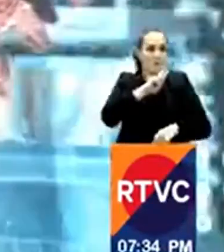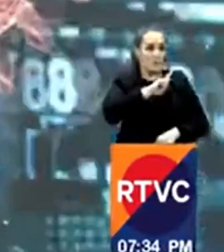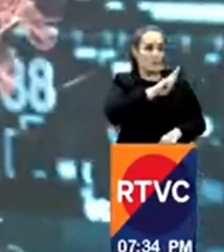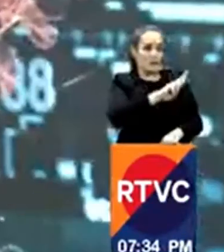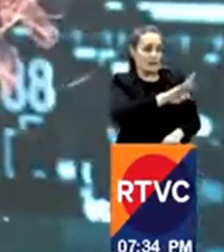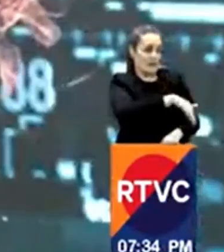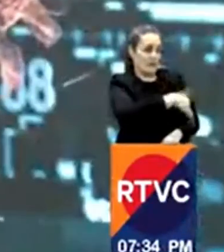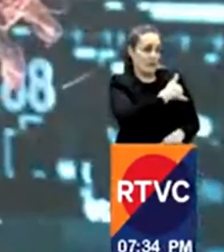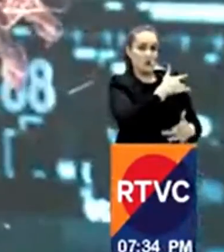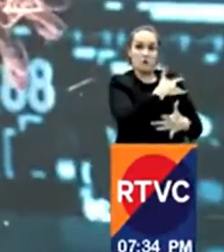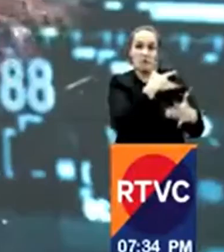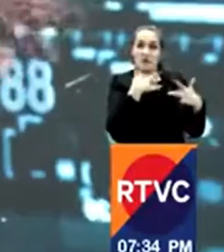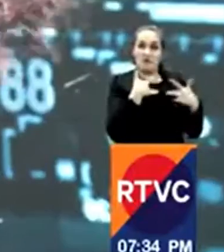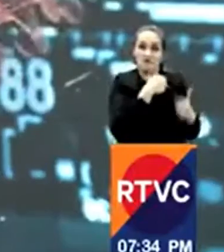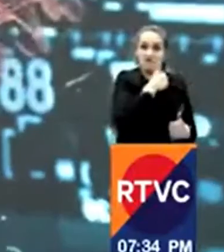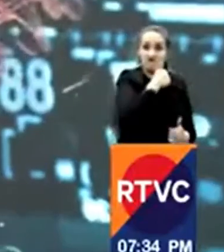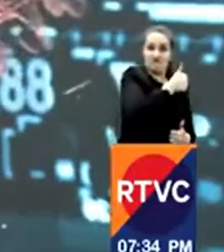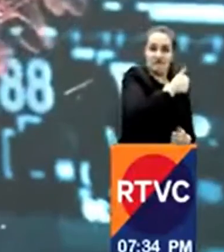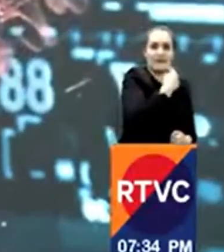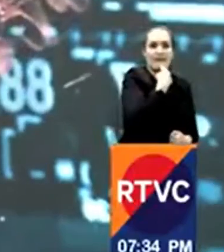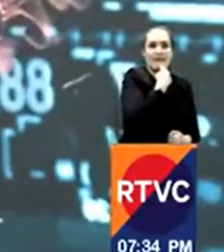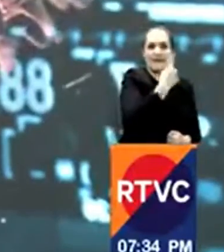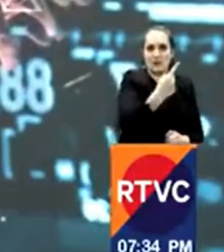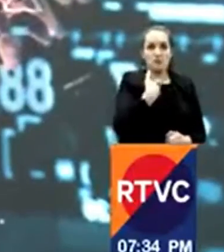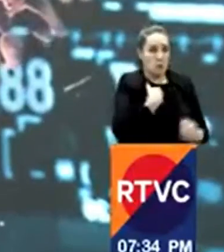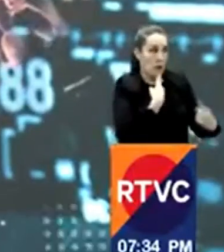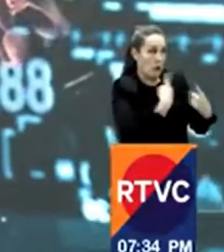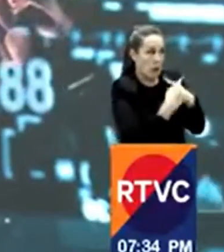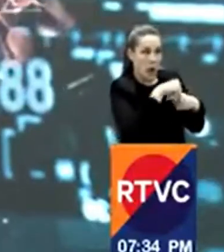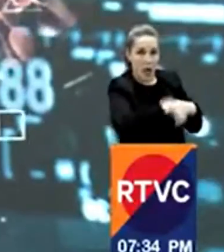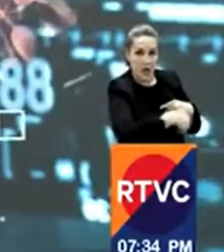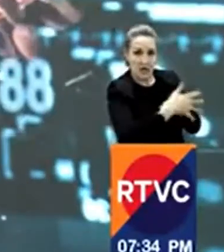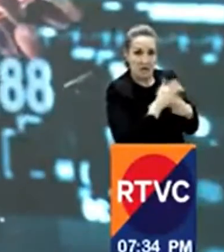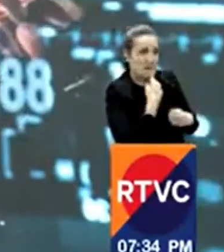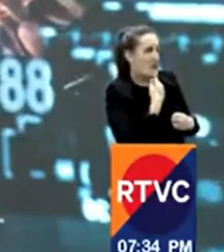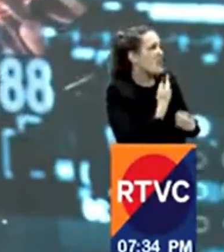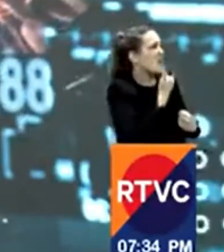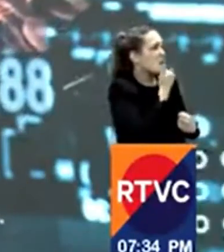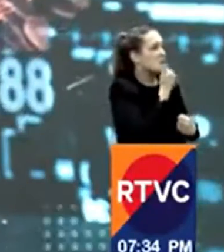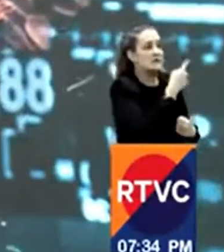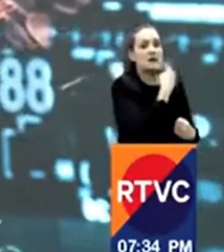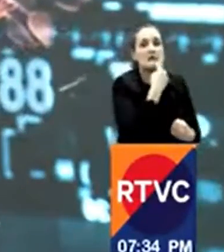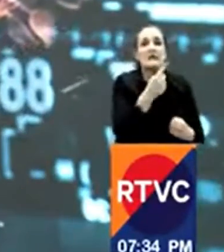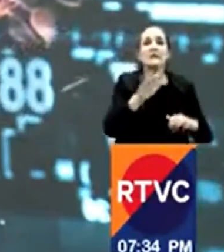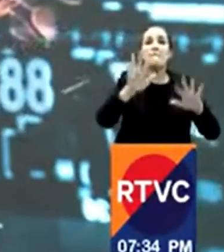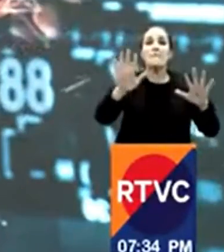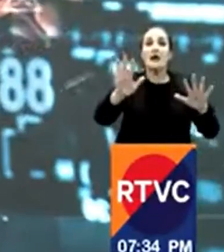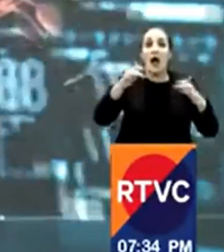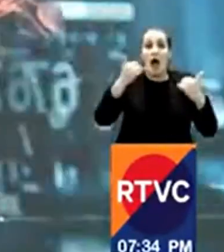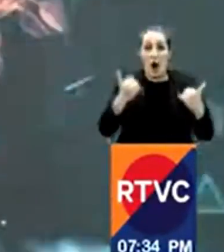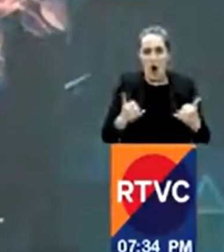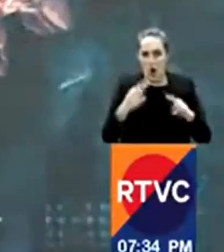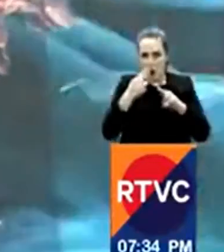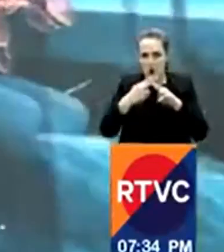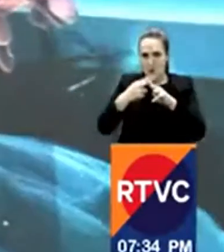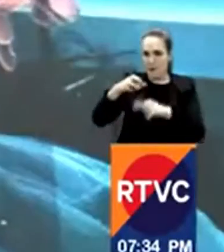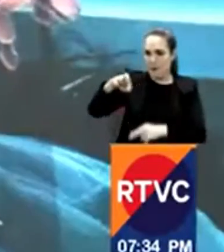Salud le confirmó a RTVC Noticias que aún no se ha contemplado el paso de pandemia a